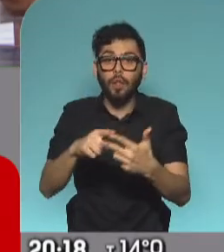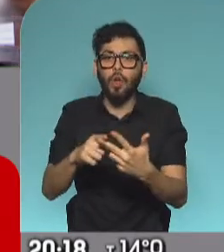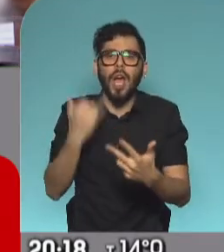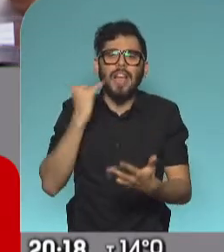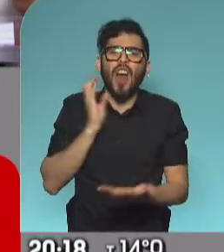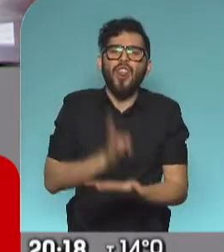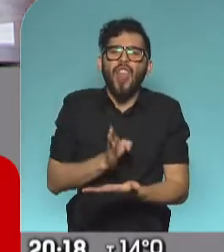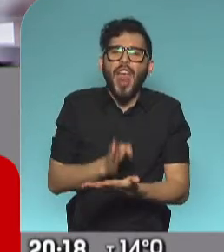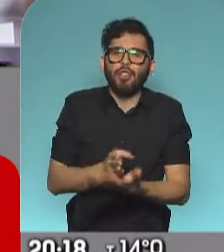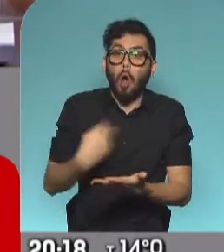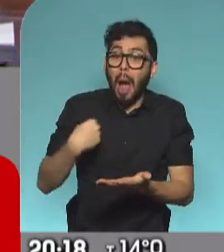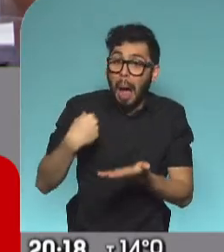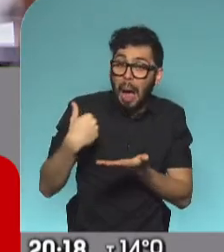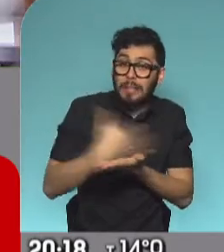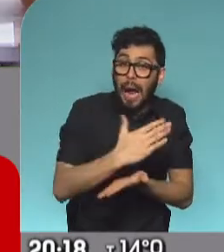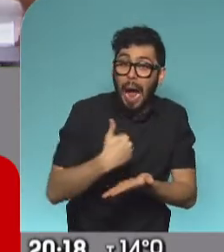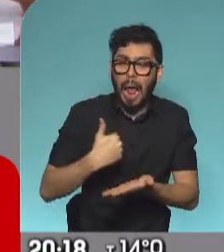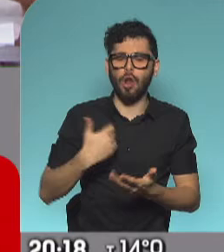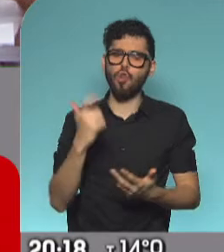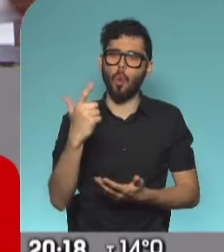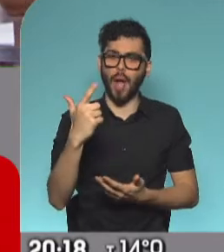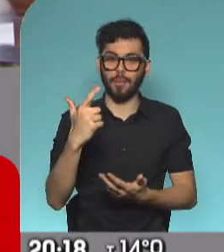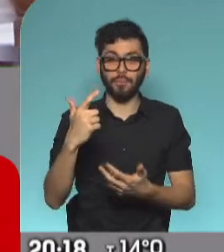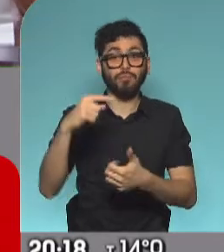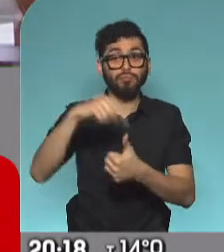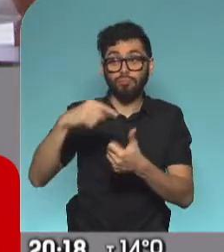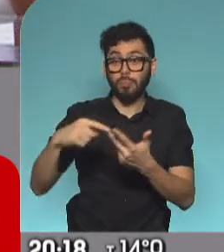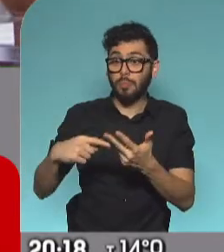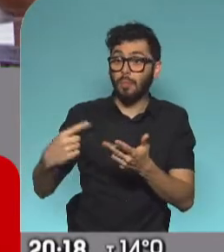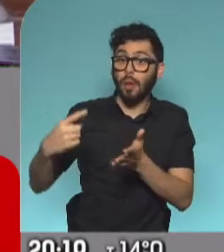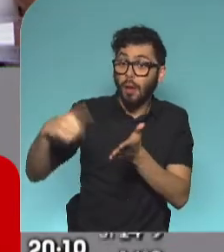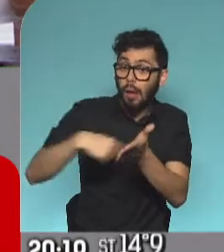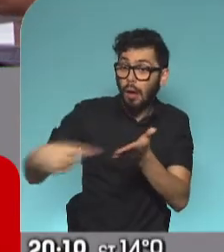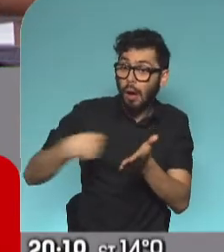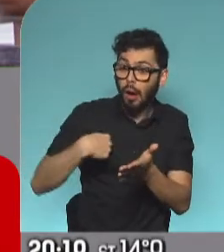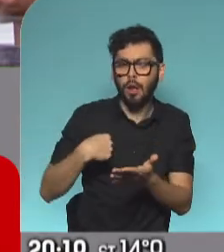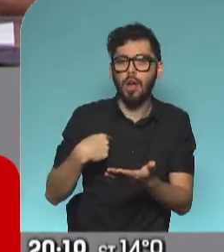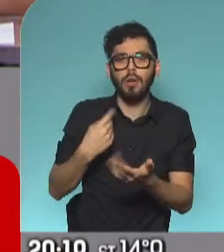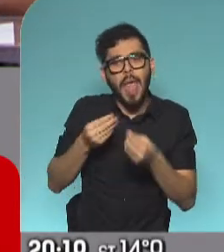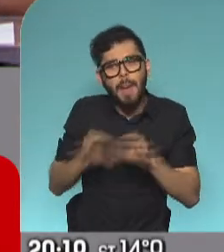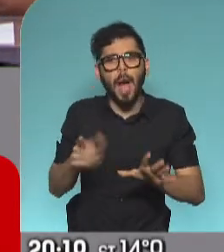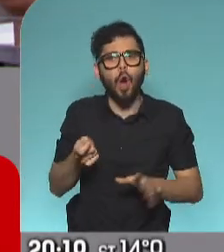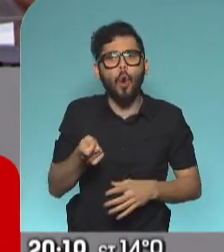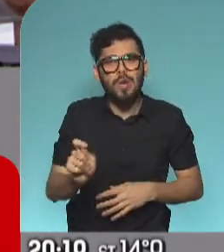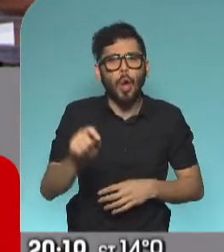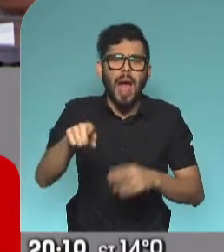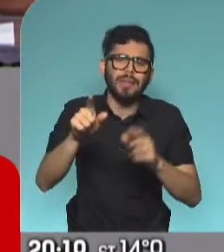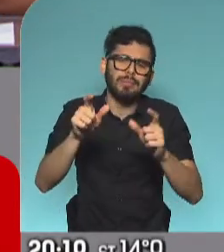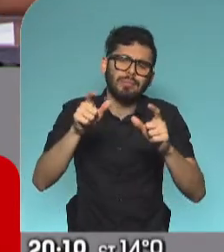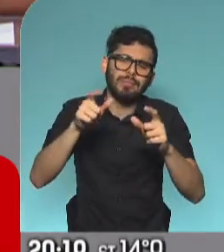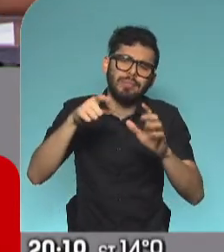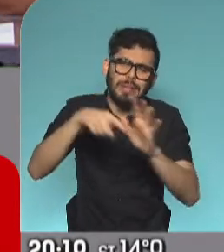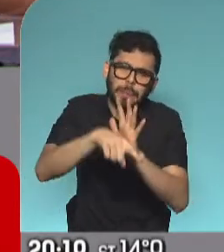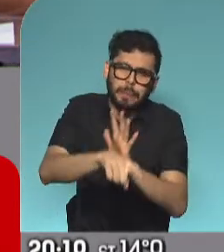removidos. Y todos iniciaron causas judiciales y por eso fue importante también, tal vez fue un tema como más técnico, pero el lunes por